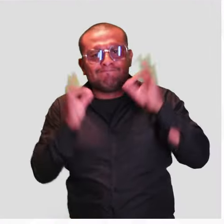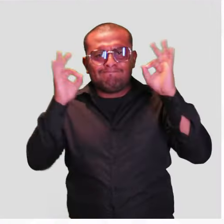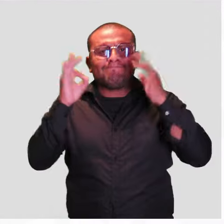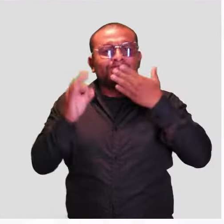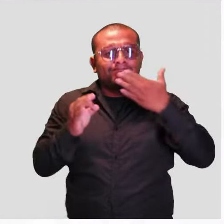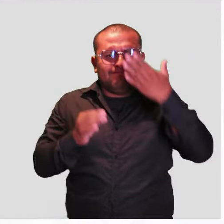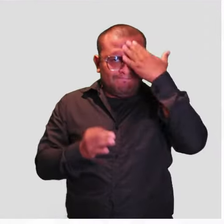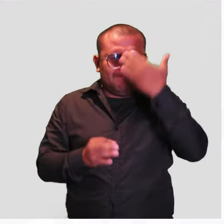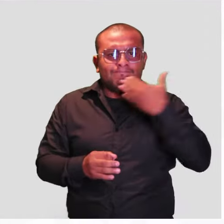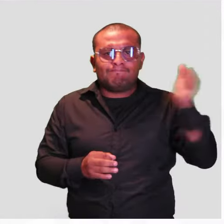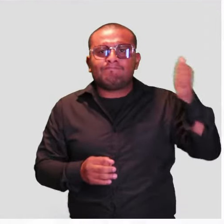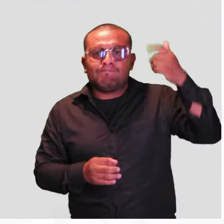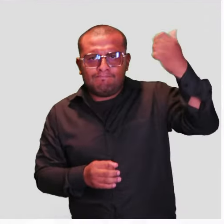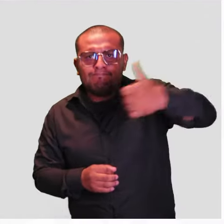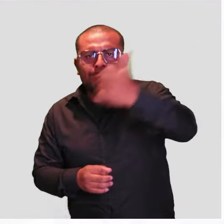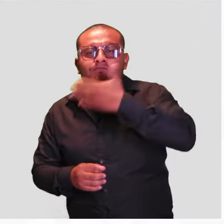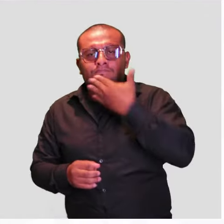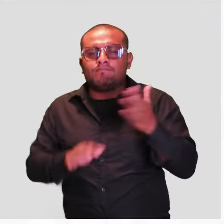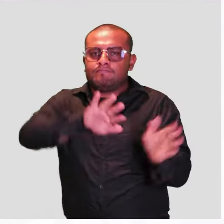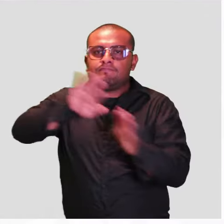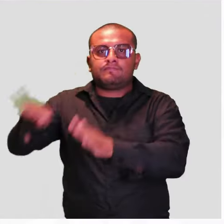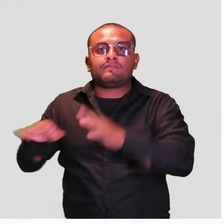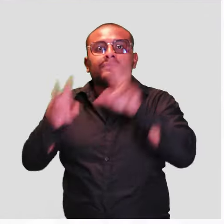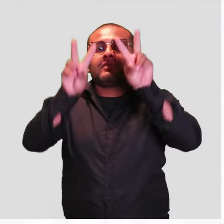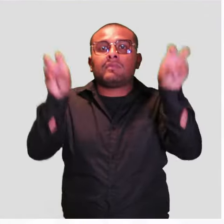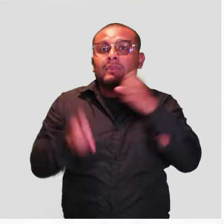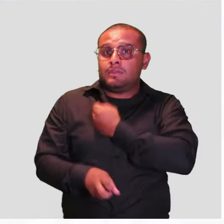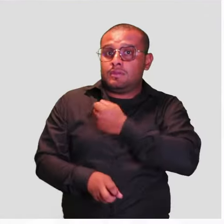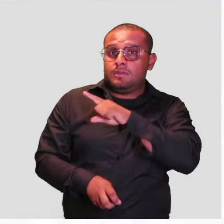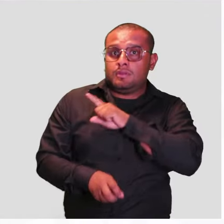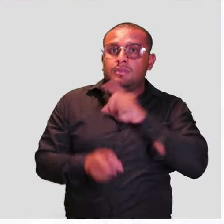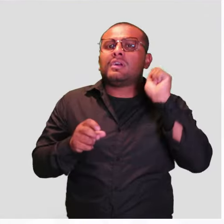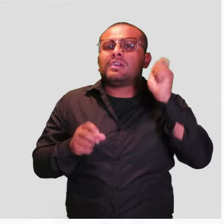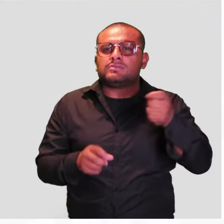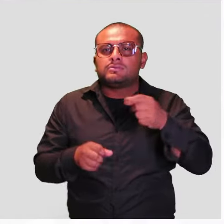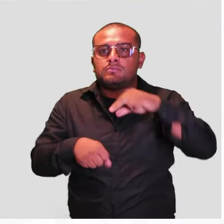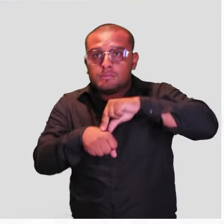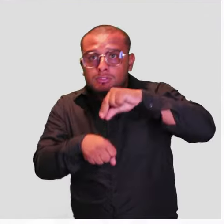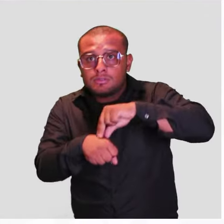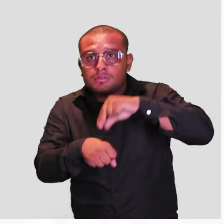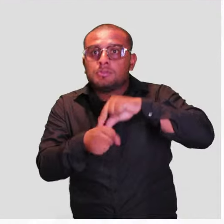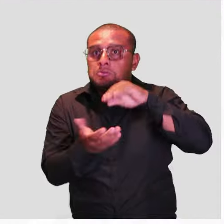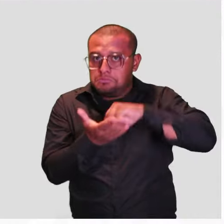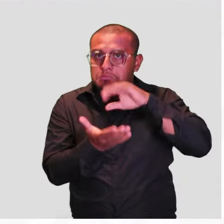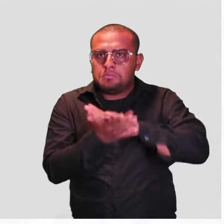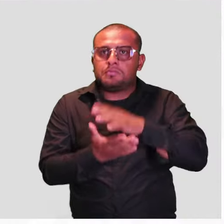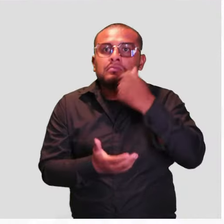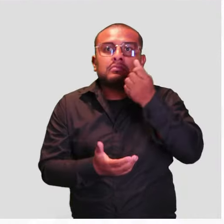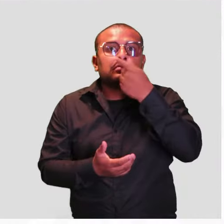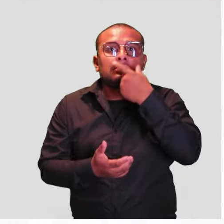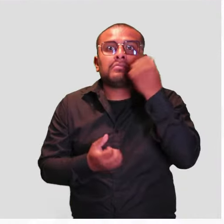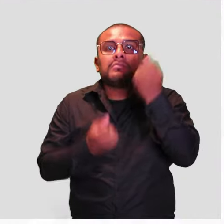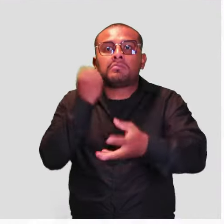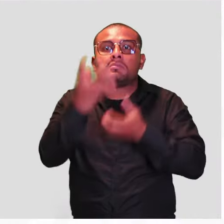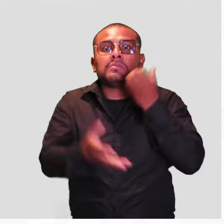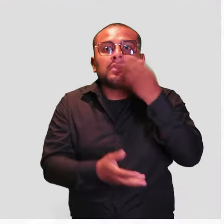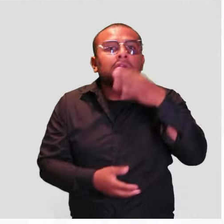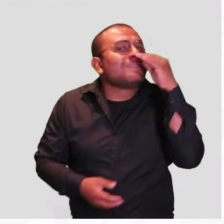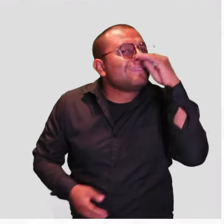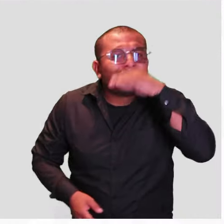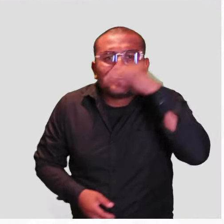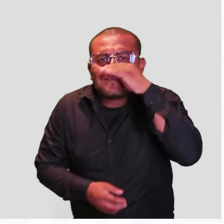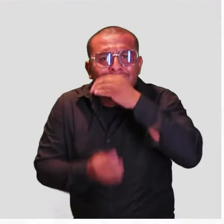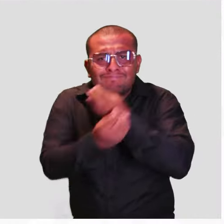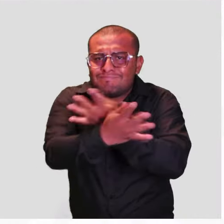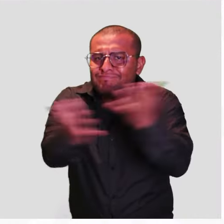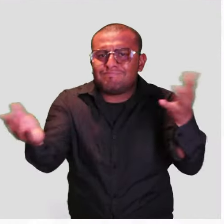Río. En la salud brindaremos consultas médicas generales y medicamentos del cuadro básico de salud de manera gratuita a toda la ciudadanía que esté en la